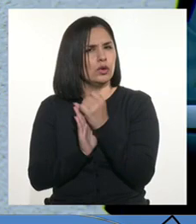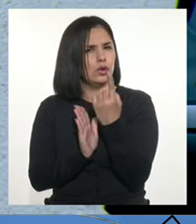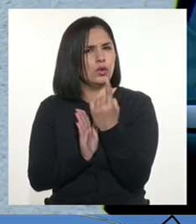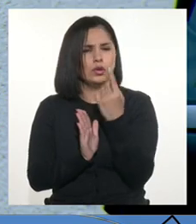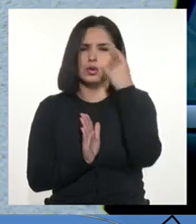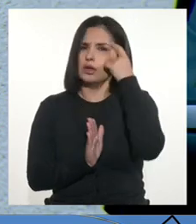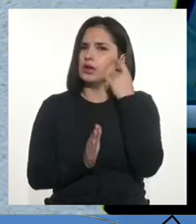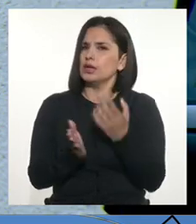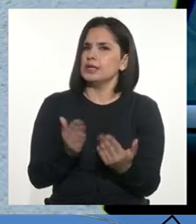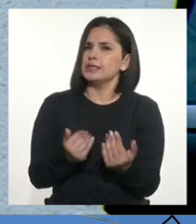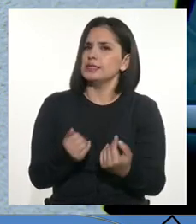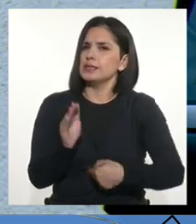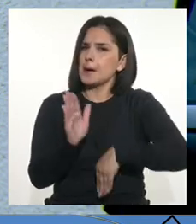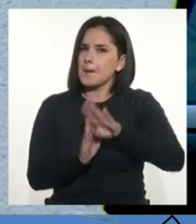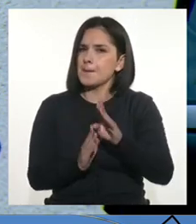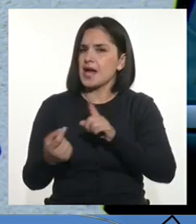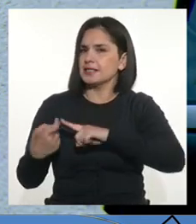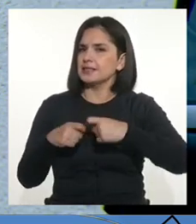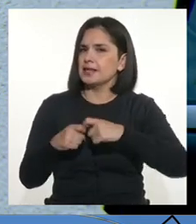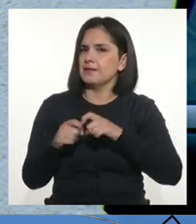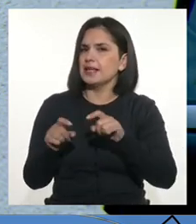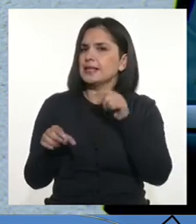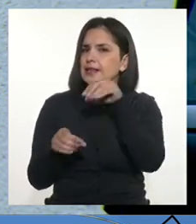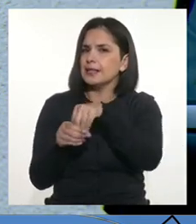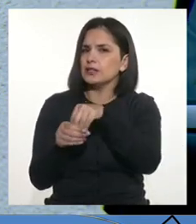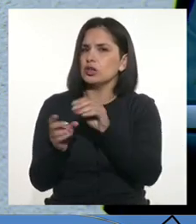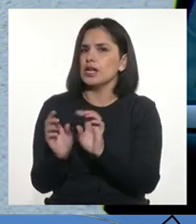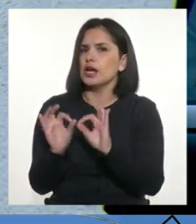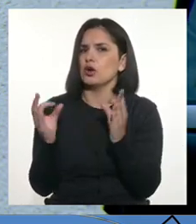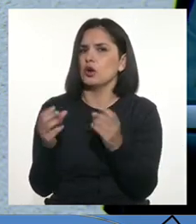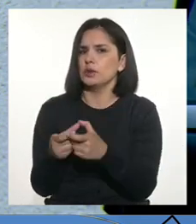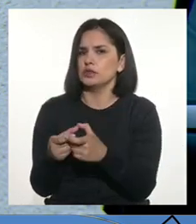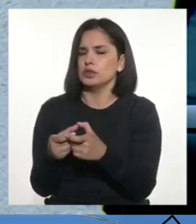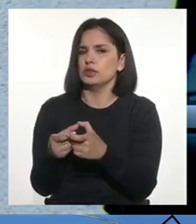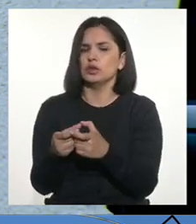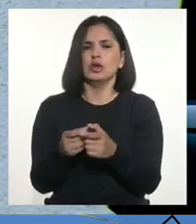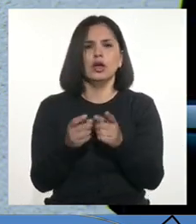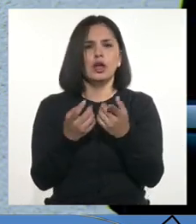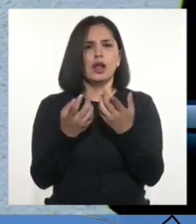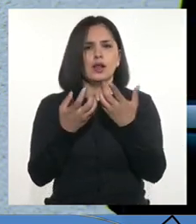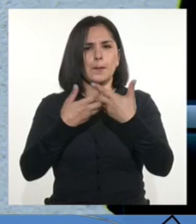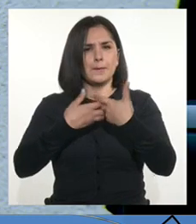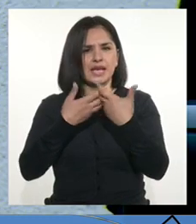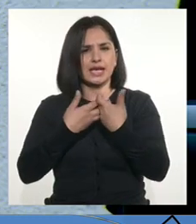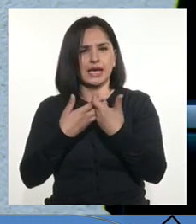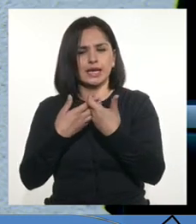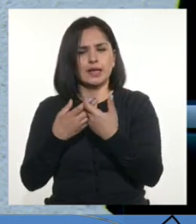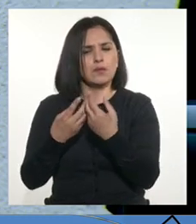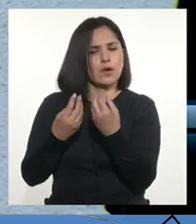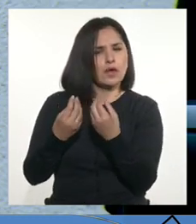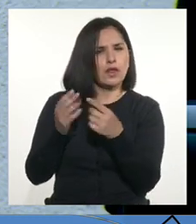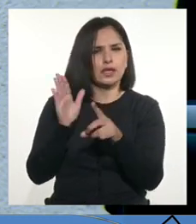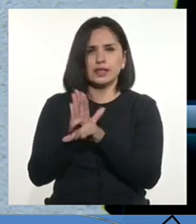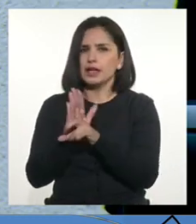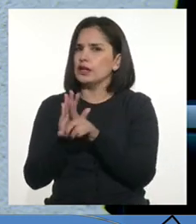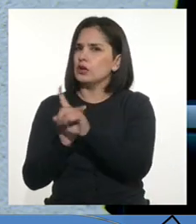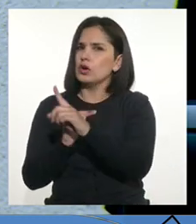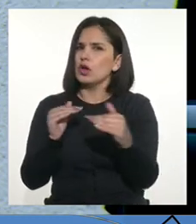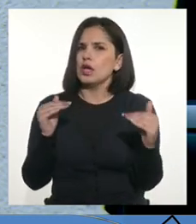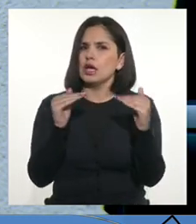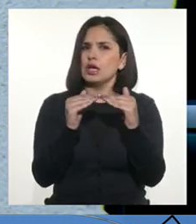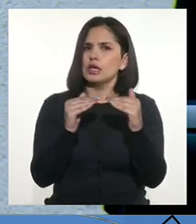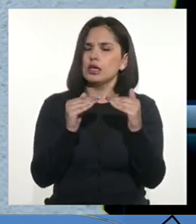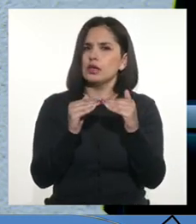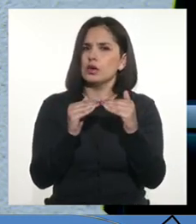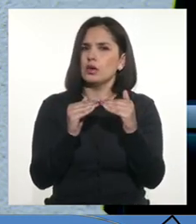mucho más debate en particular en la comisión o sea el mecanismo que se crea en esta ley no le da igual tratamiento a los dos